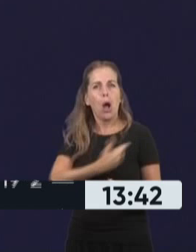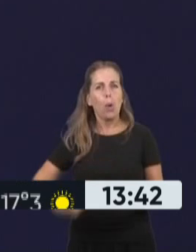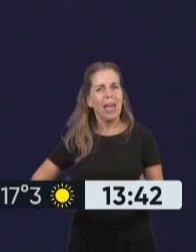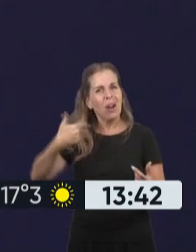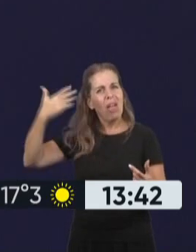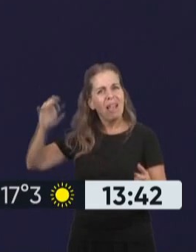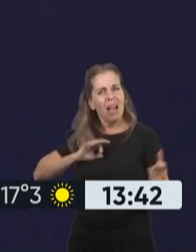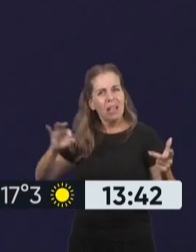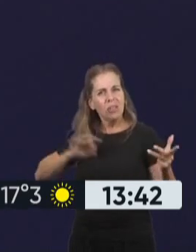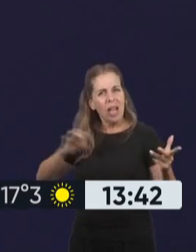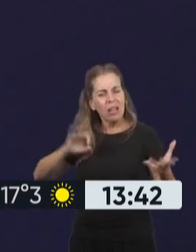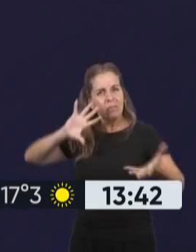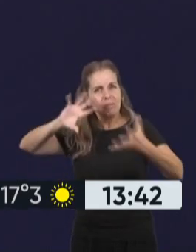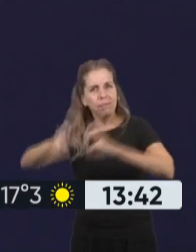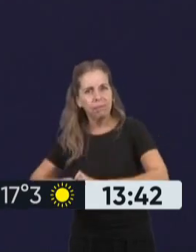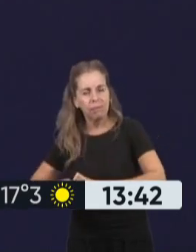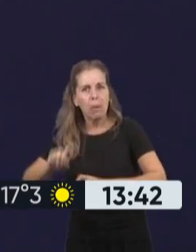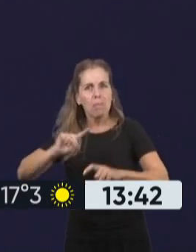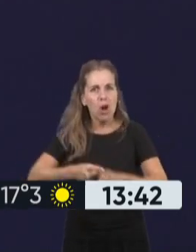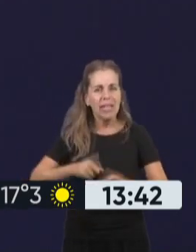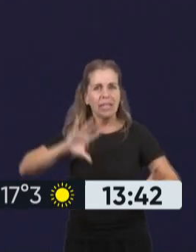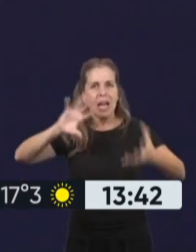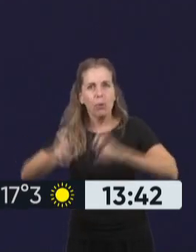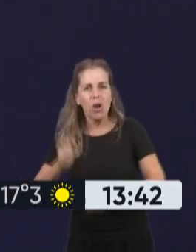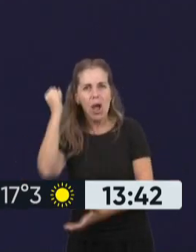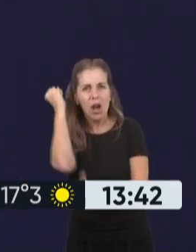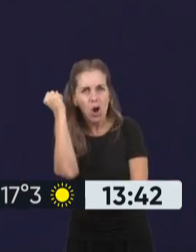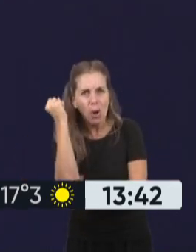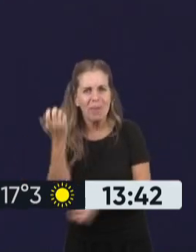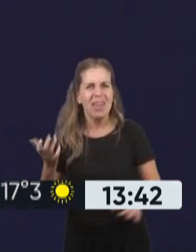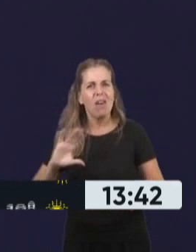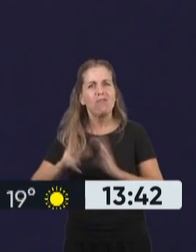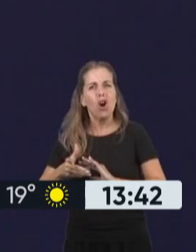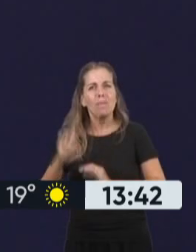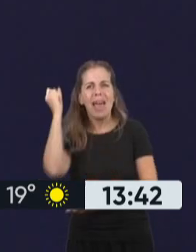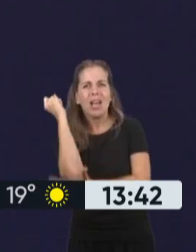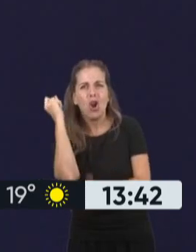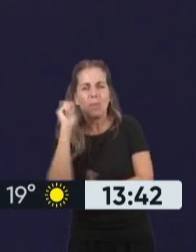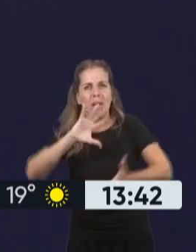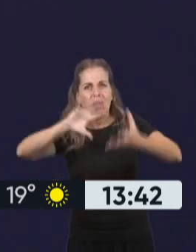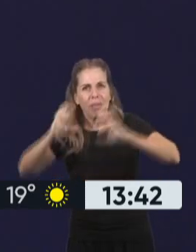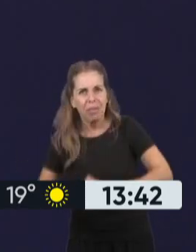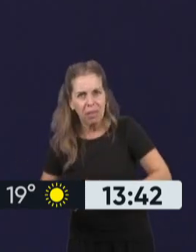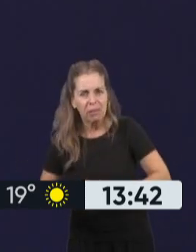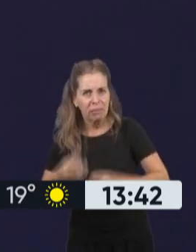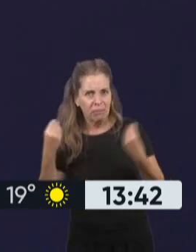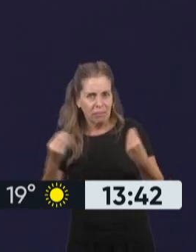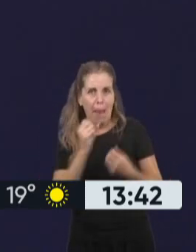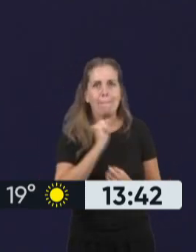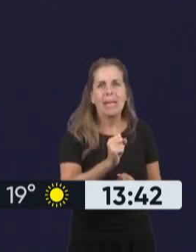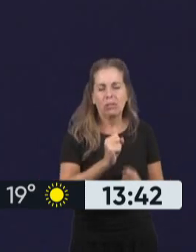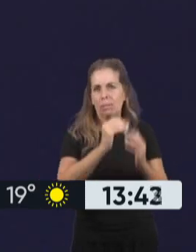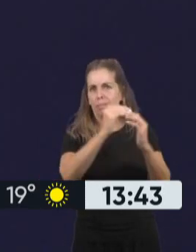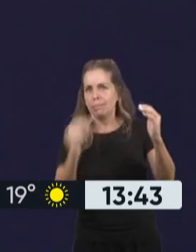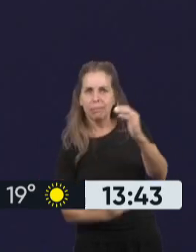política fiscal deplorable y a una política económica que se llevó puestos 5 signos monetarios y que